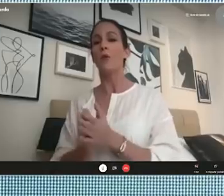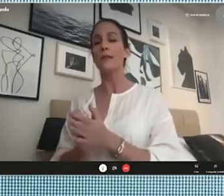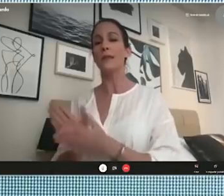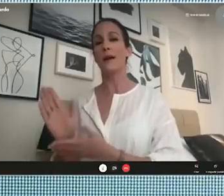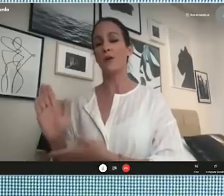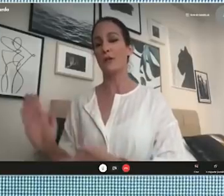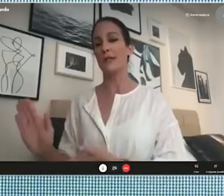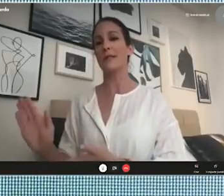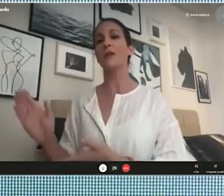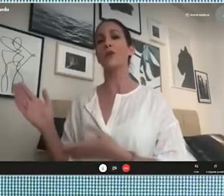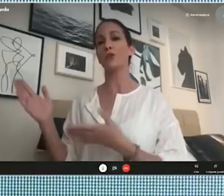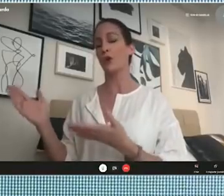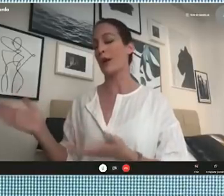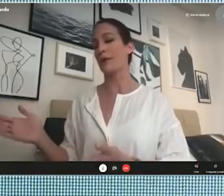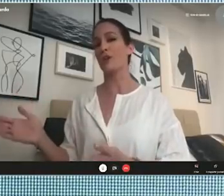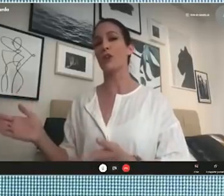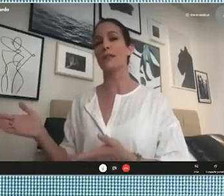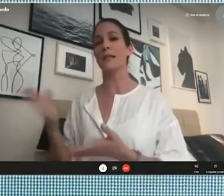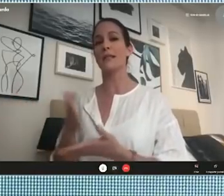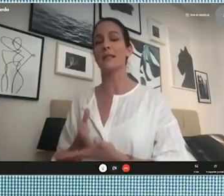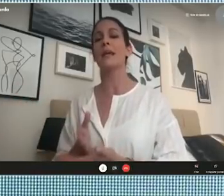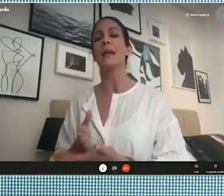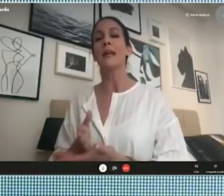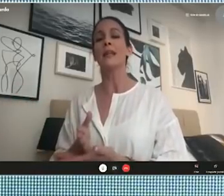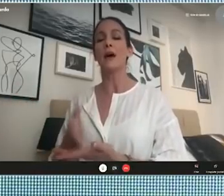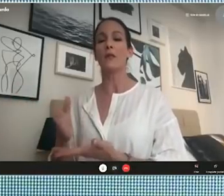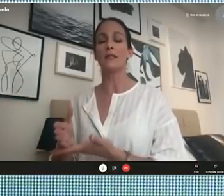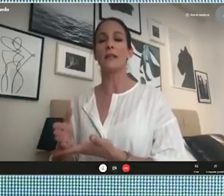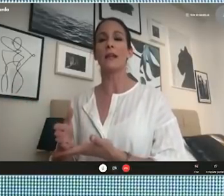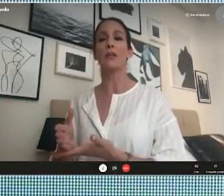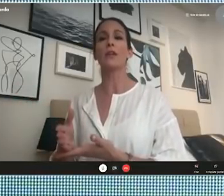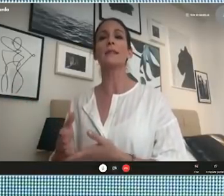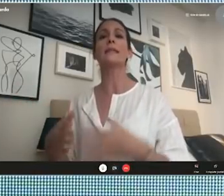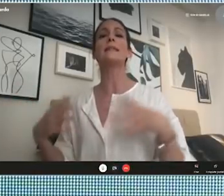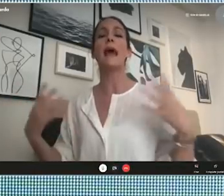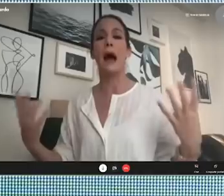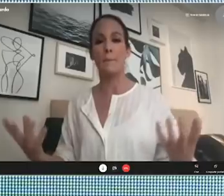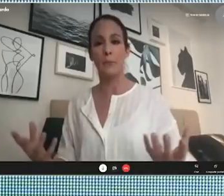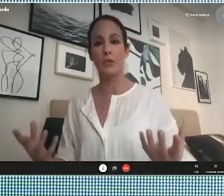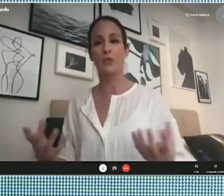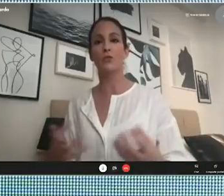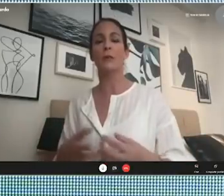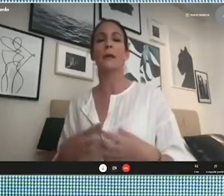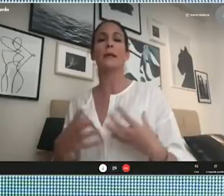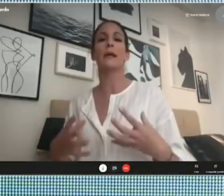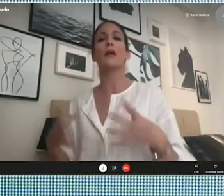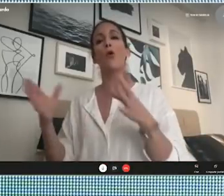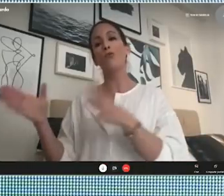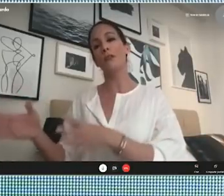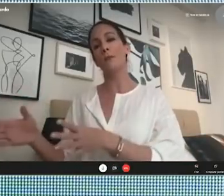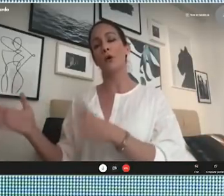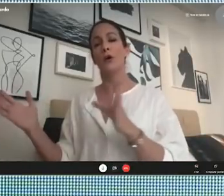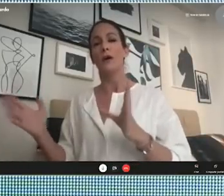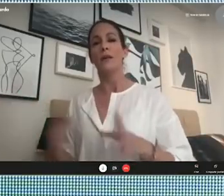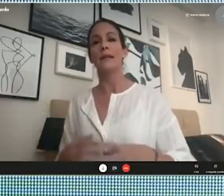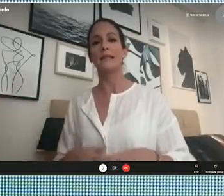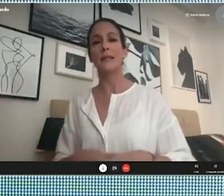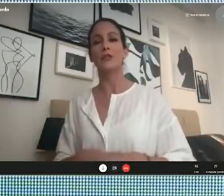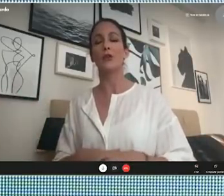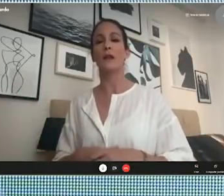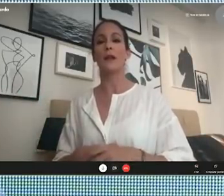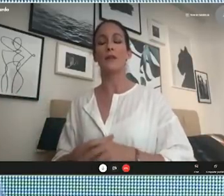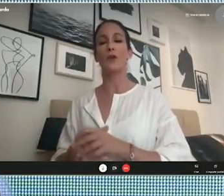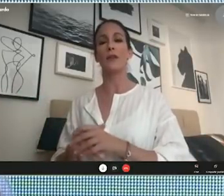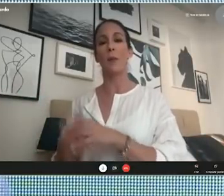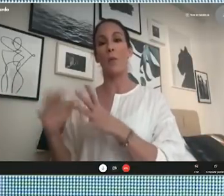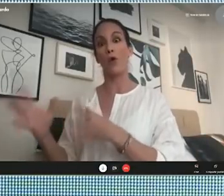y demuestra con testigos, con grabaciones de ese día o otras relaciones que es que a ambos les gusta practicar un tipo de